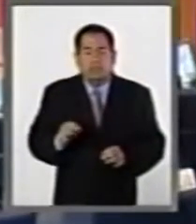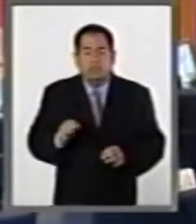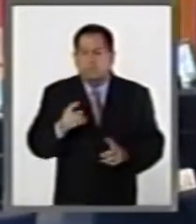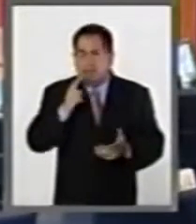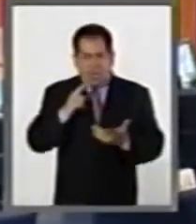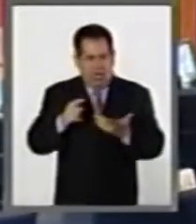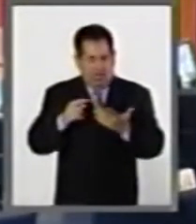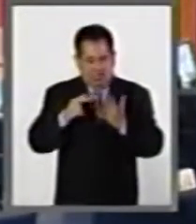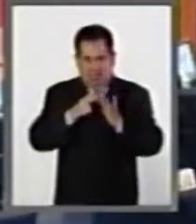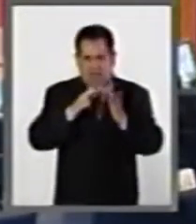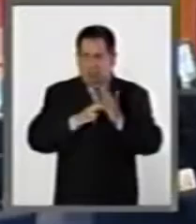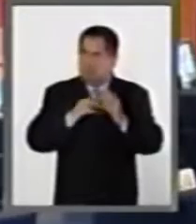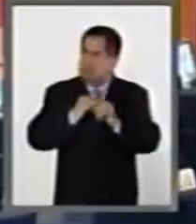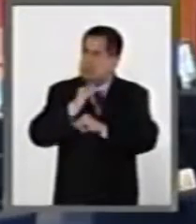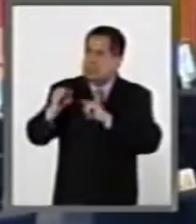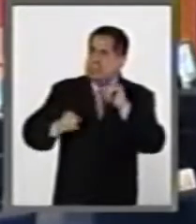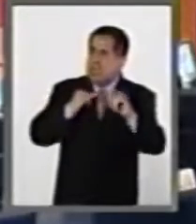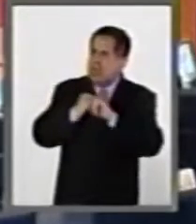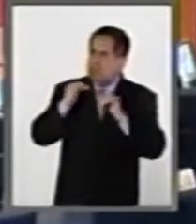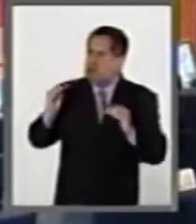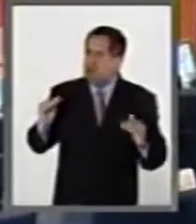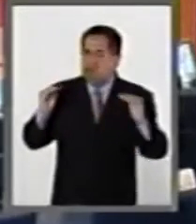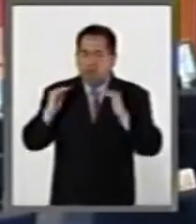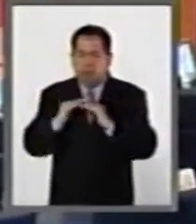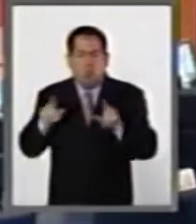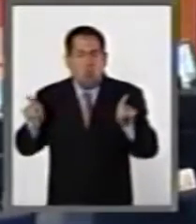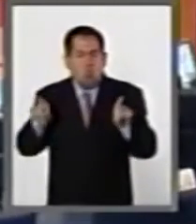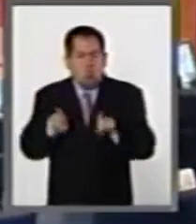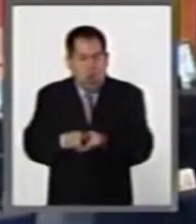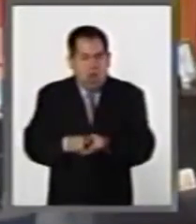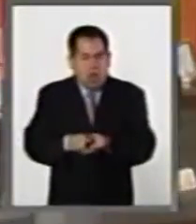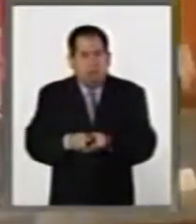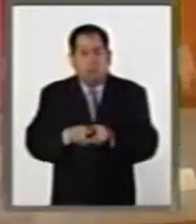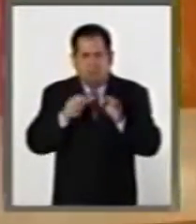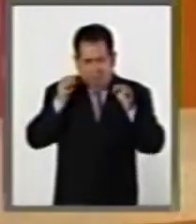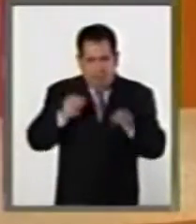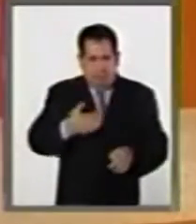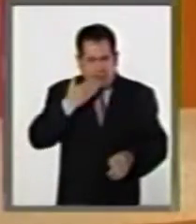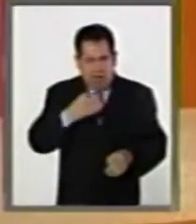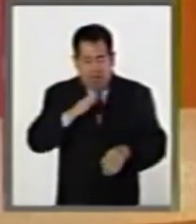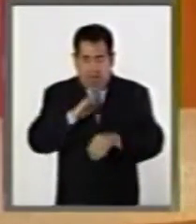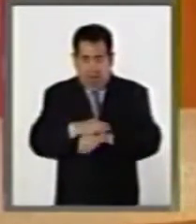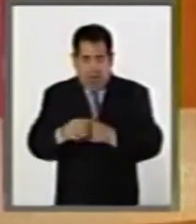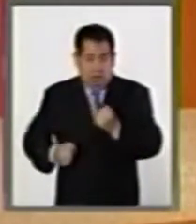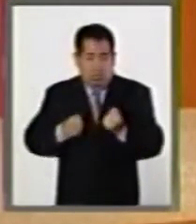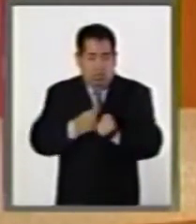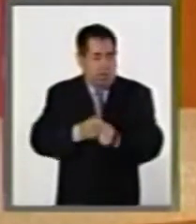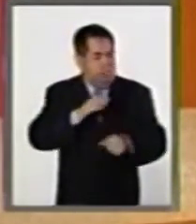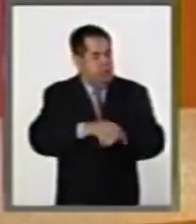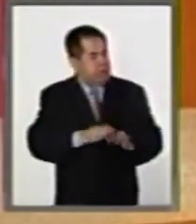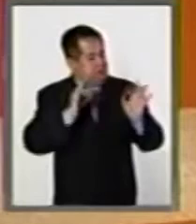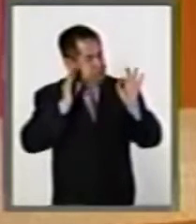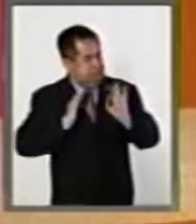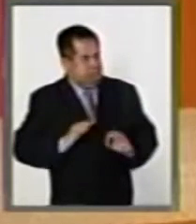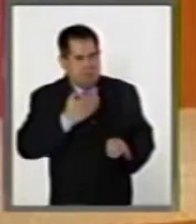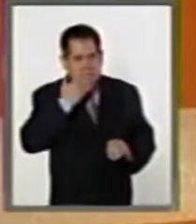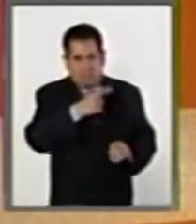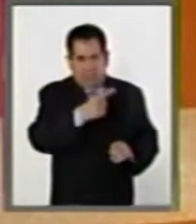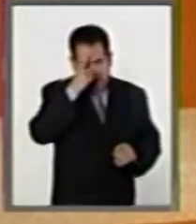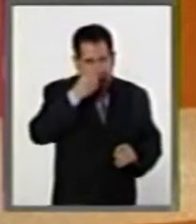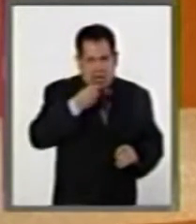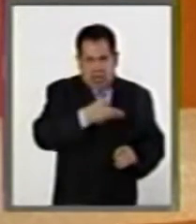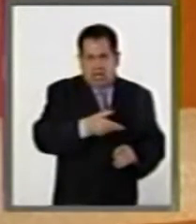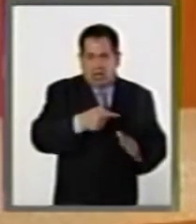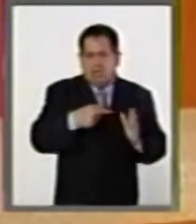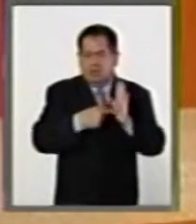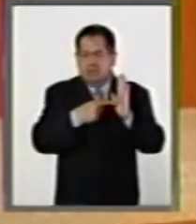con los altos estándares internacionales y refrenda la vigencia de una máxima garantista expresada de